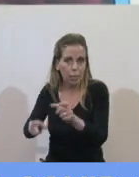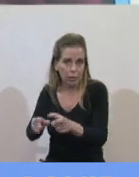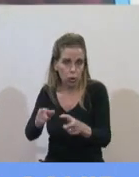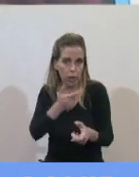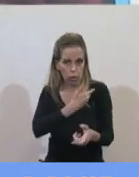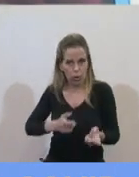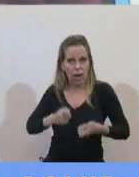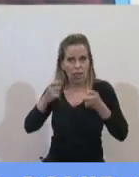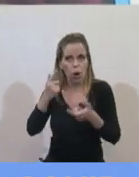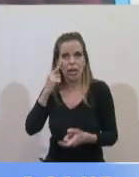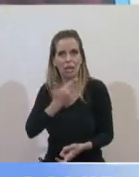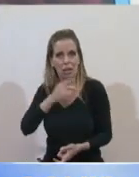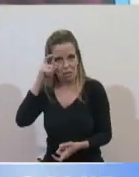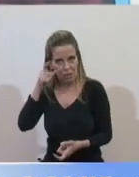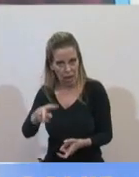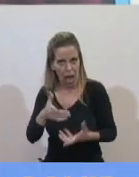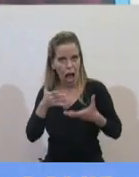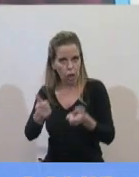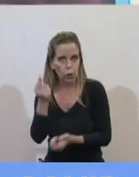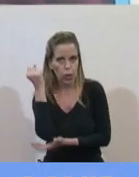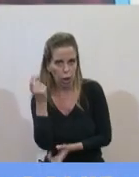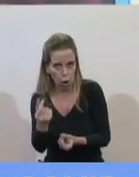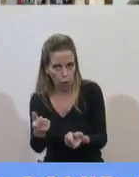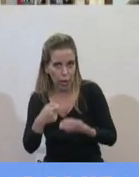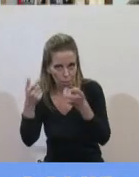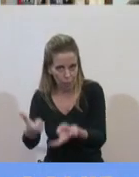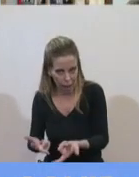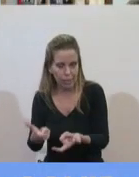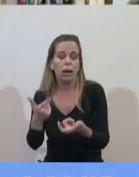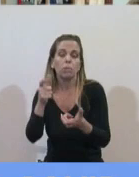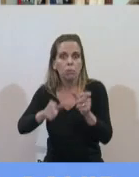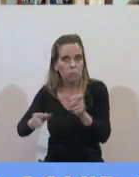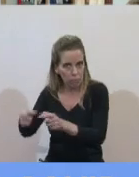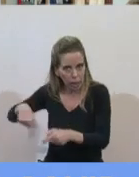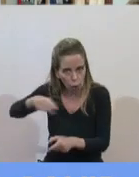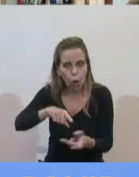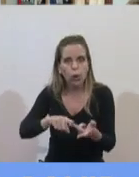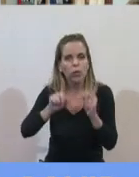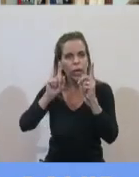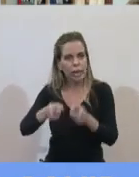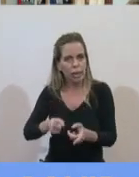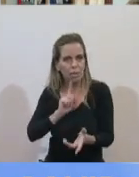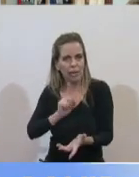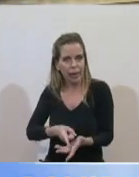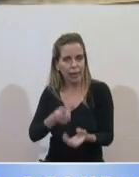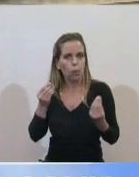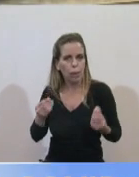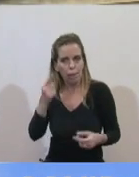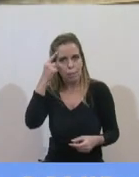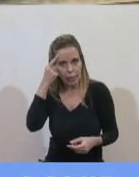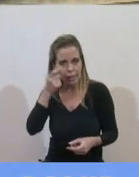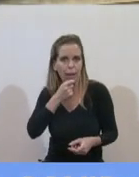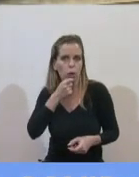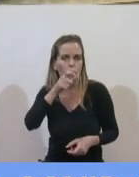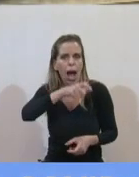ife y con distintos bonos extraordinarios a distintas poblaciones objetivos y también a la población del medio a los